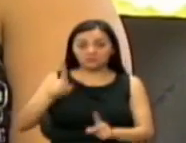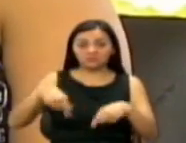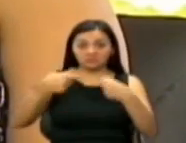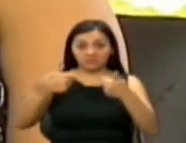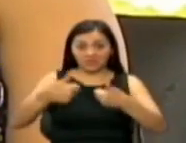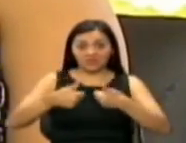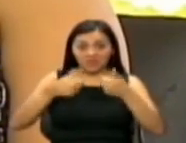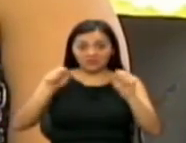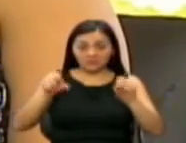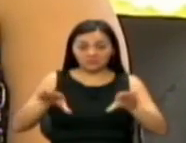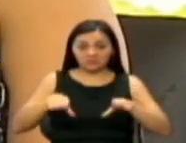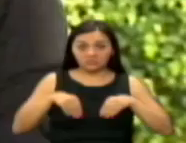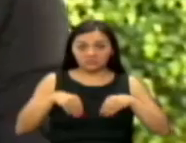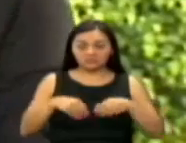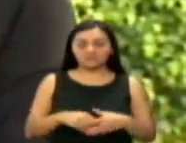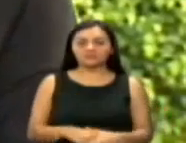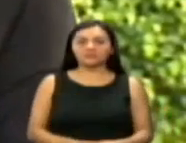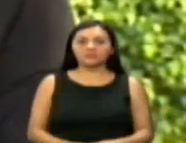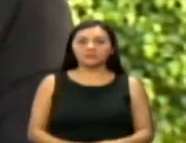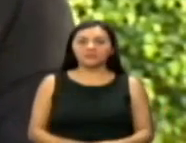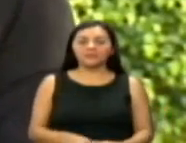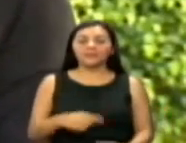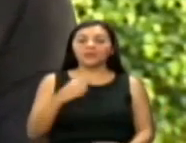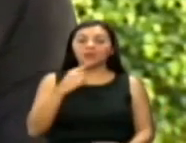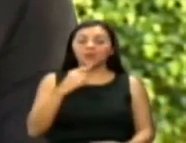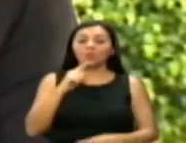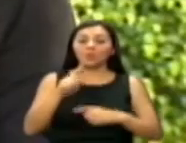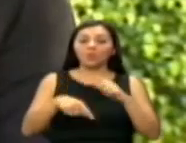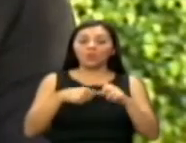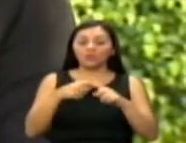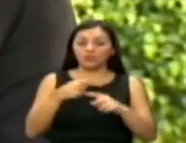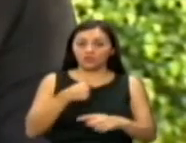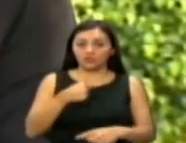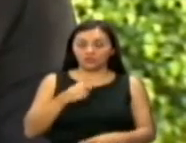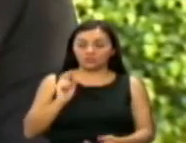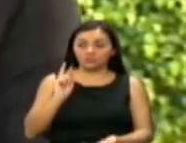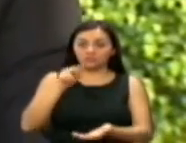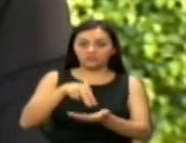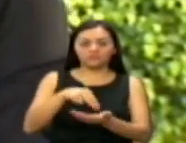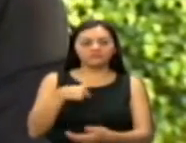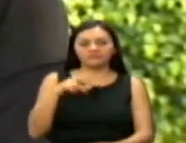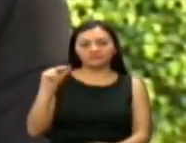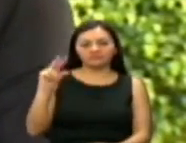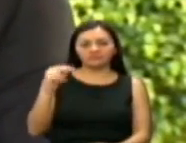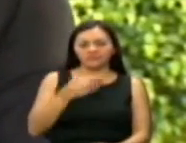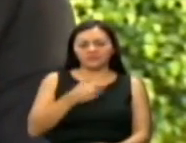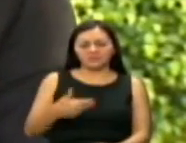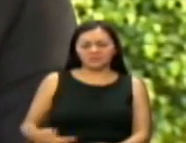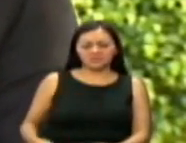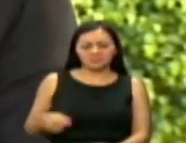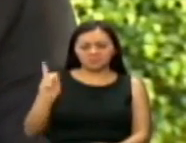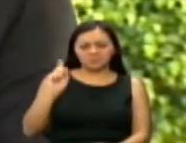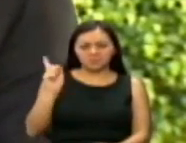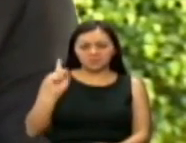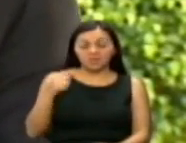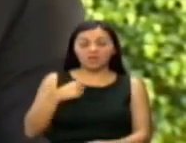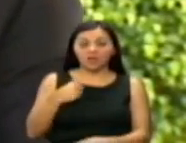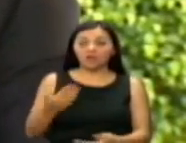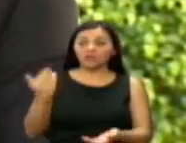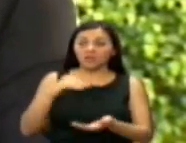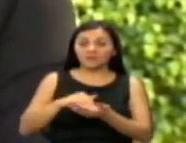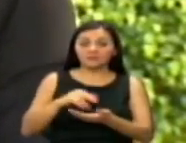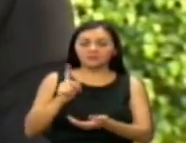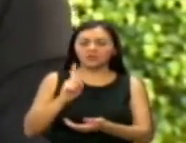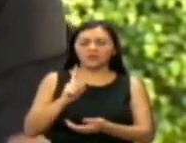próximas elecciones de 2017? Cuando digo nos veremos en las urnas, hablo en nombre de un proyecto. Yo no me quiero presentar. Y como van las cosas, no va a ser necesario que me presente. Porque era en